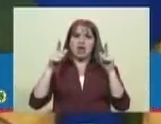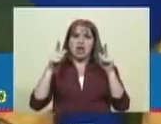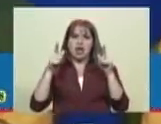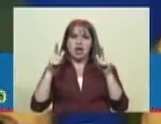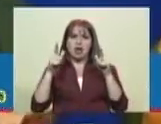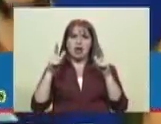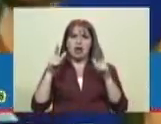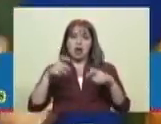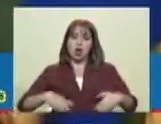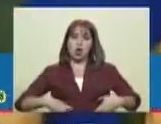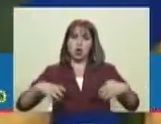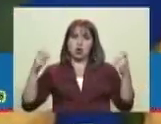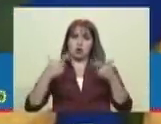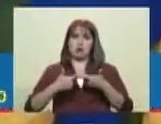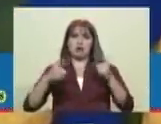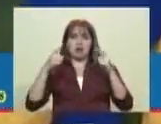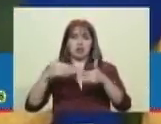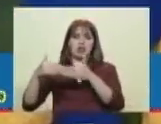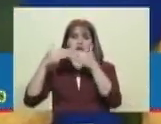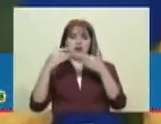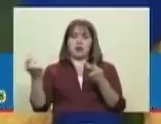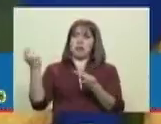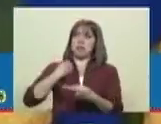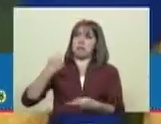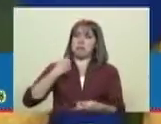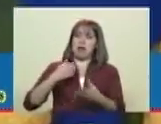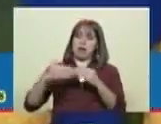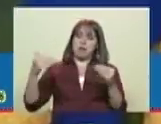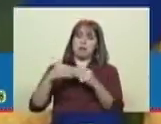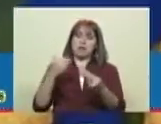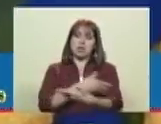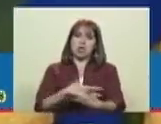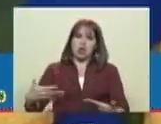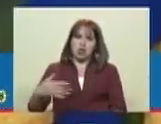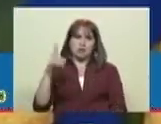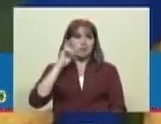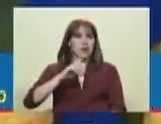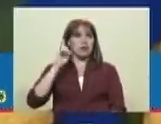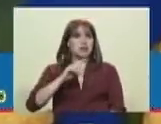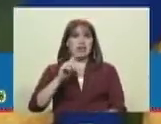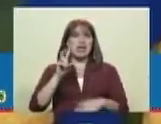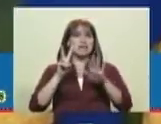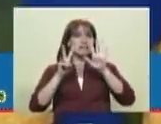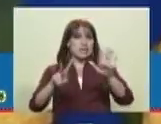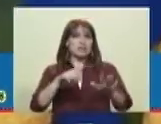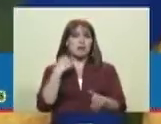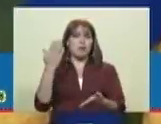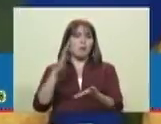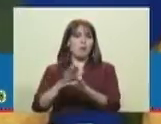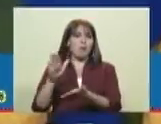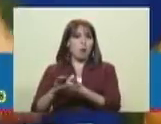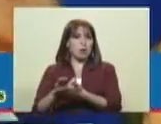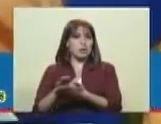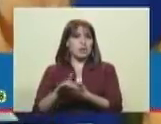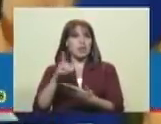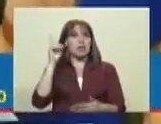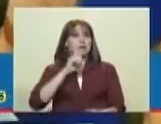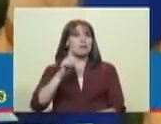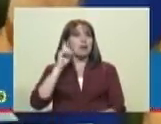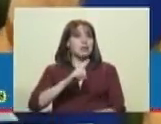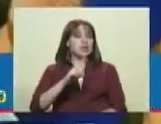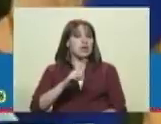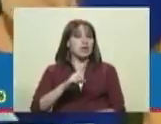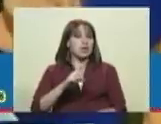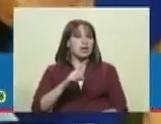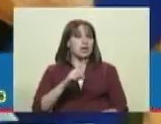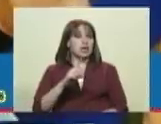que se vayan para los Estados Unidos a cambio de millones de dólares. Es mentira que ha habido siete muertos alrededor del evento electoral. es completamente falso y mire